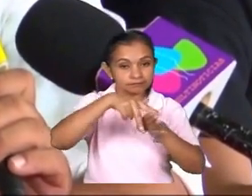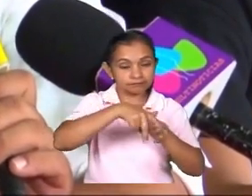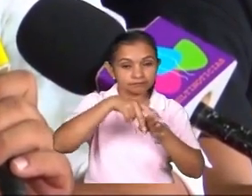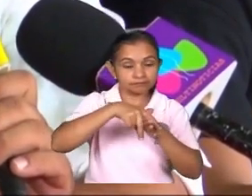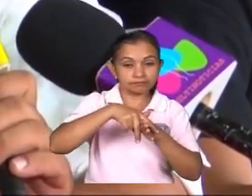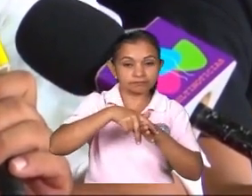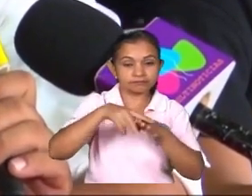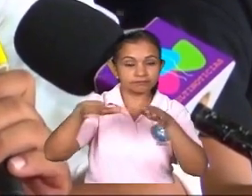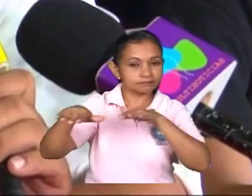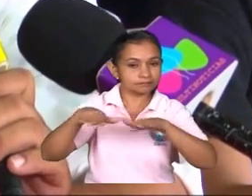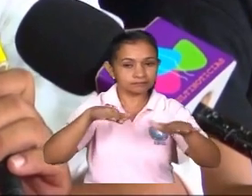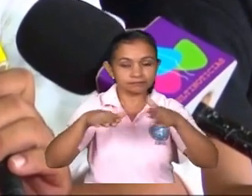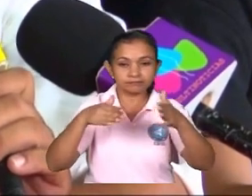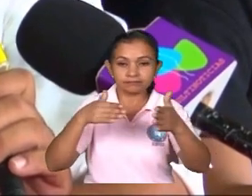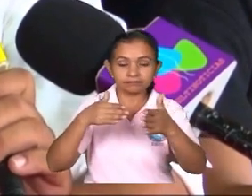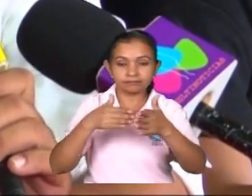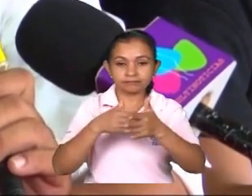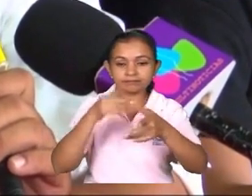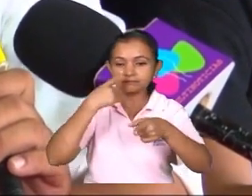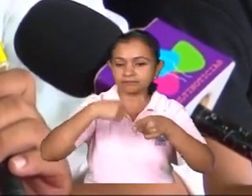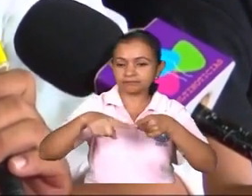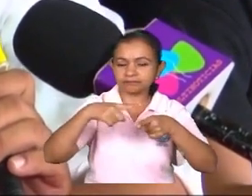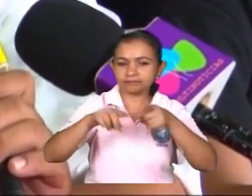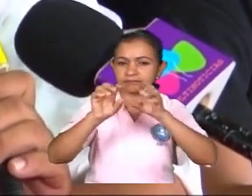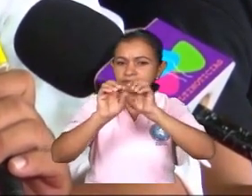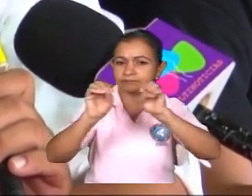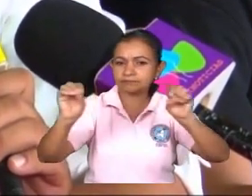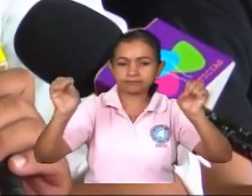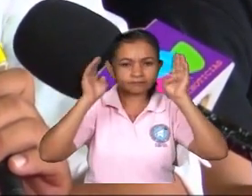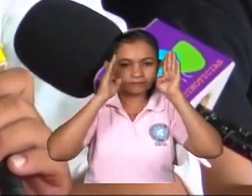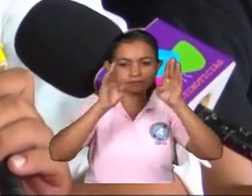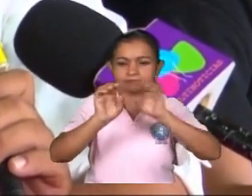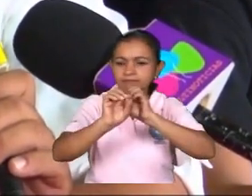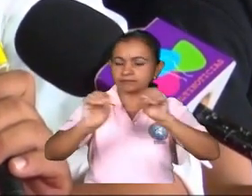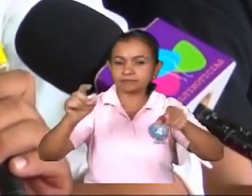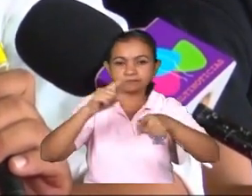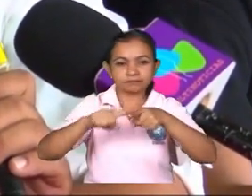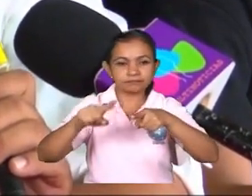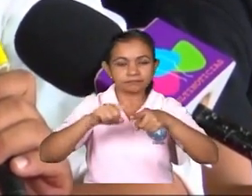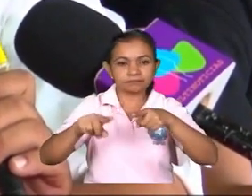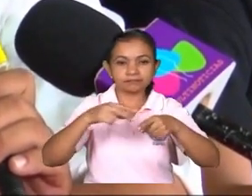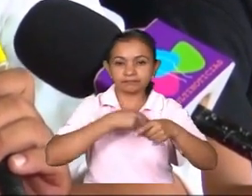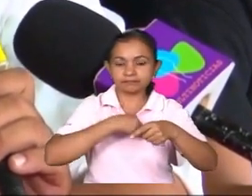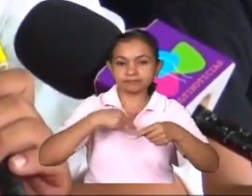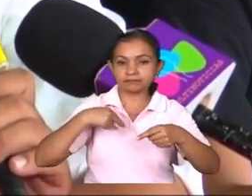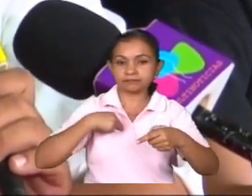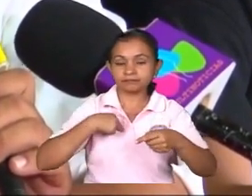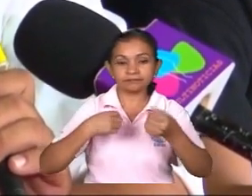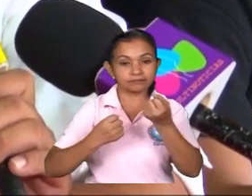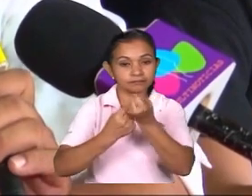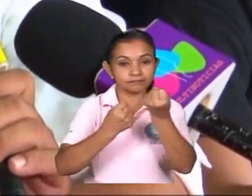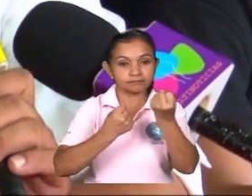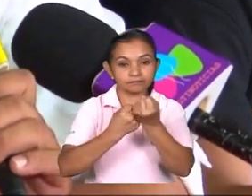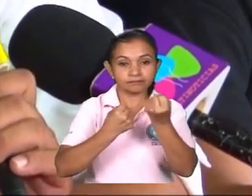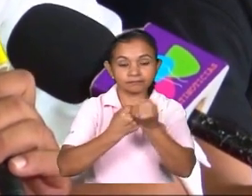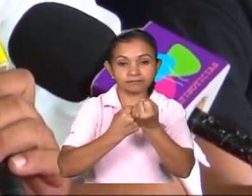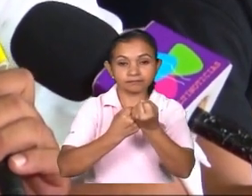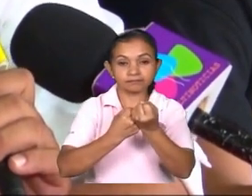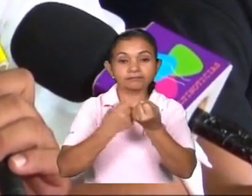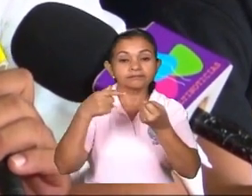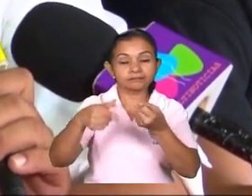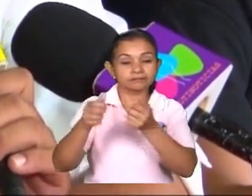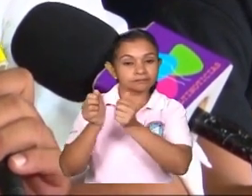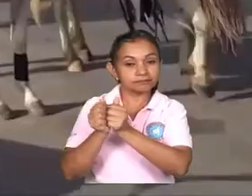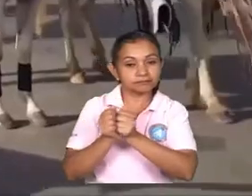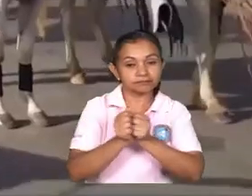no se va a pagar, no se va a cobrar ni un córdoba por la atención. Eso se les da en apoyo por habernos